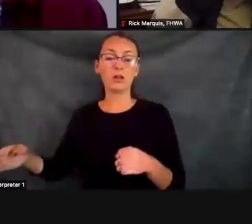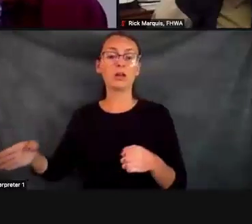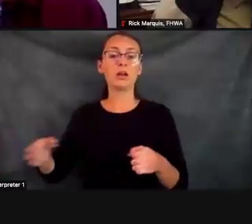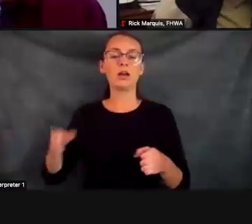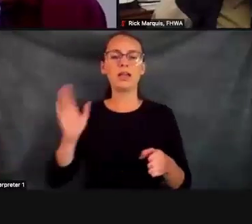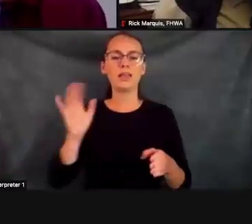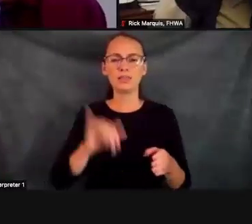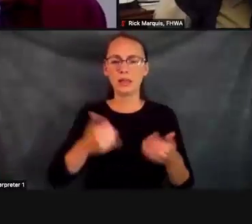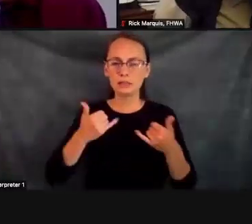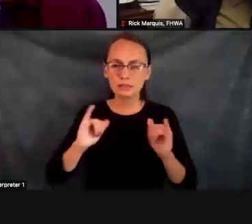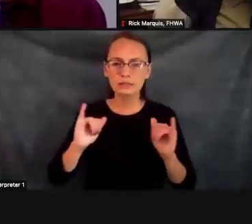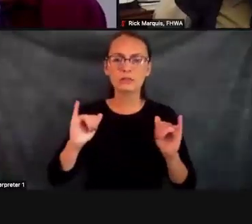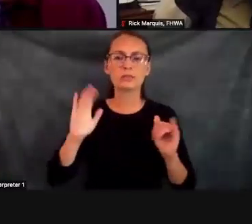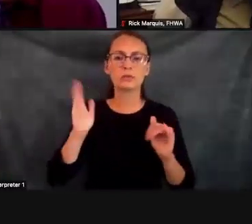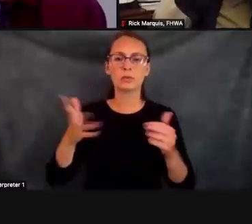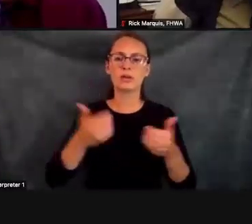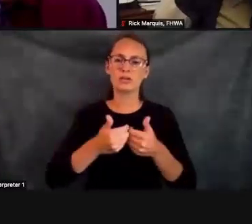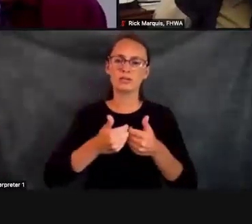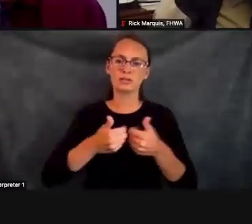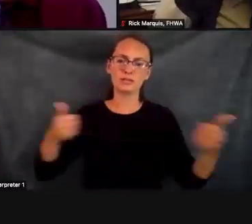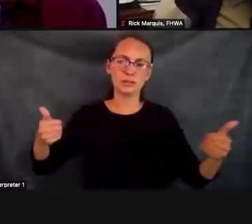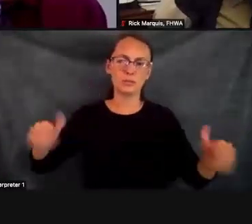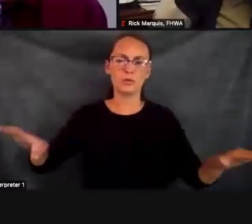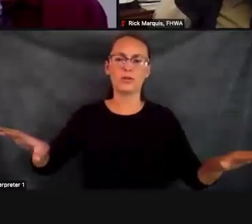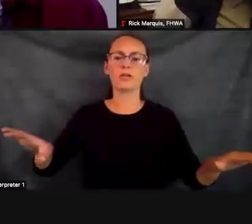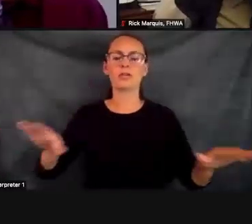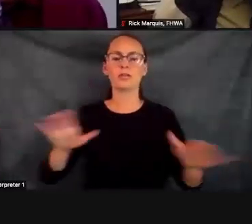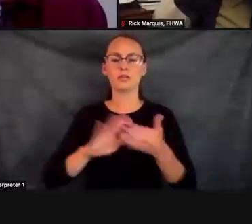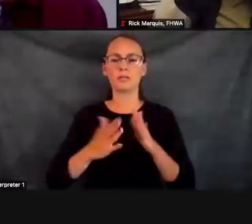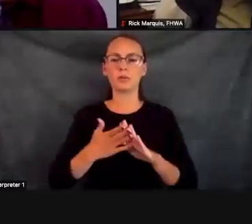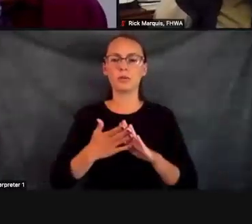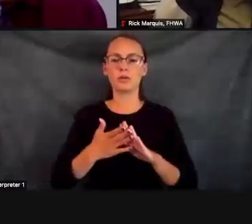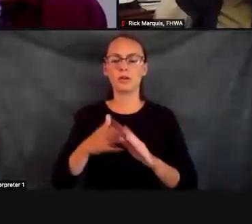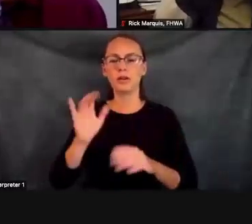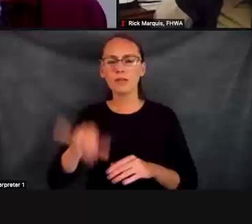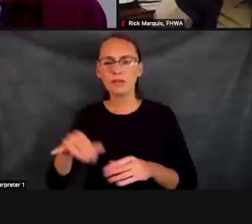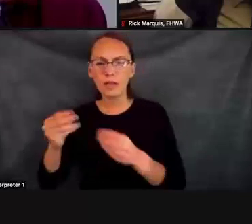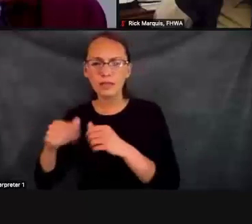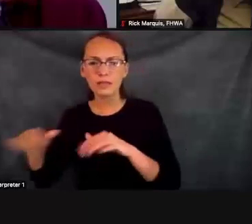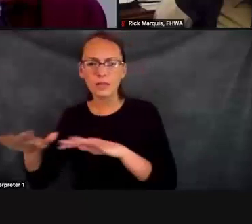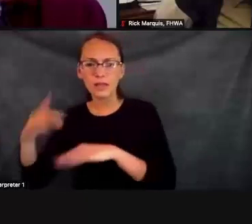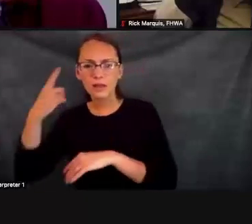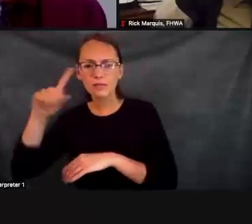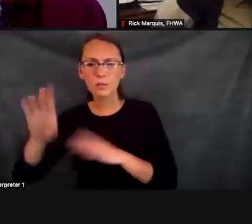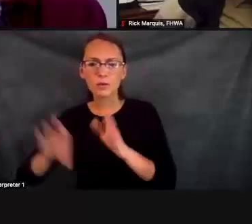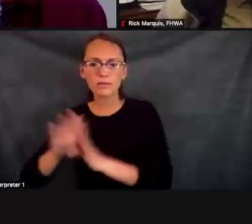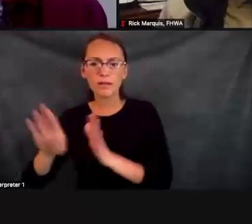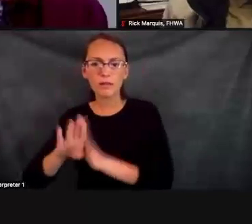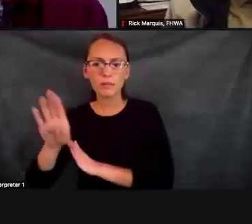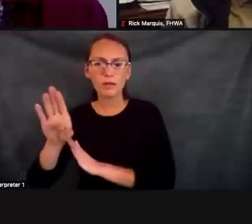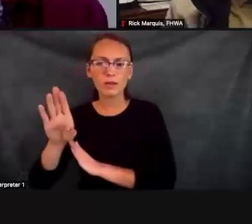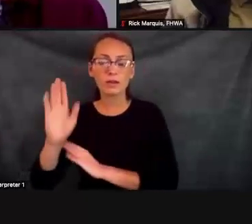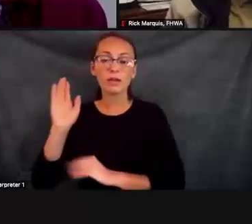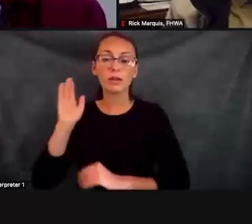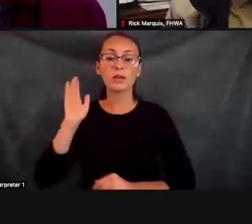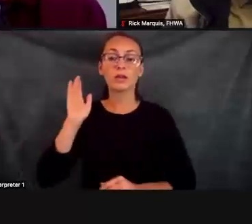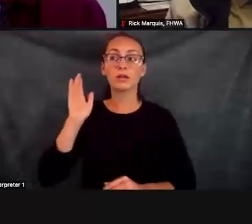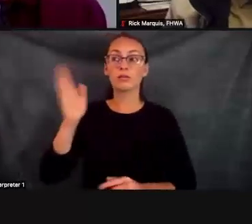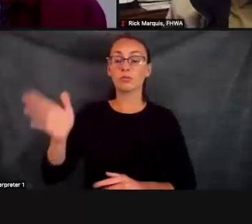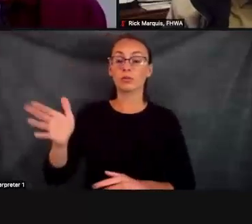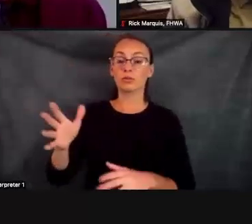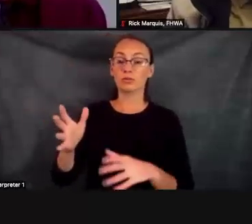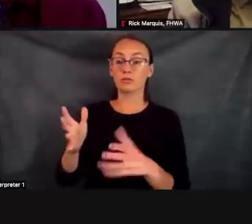ese lugar separado. Y yo no sé, va a haber ese terreno en Velvet. ¿Quién va a recibir